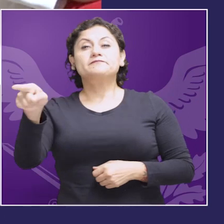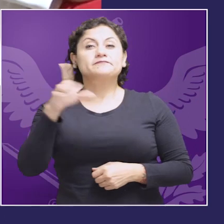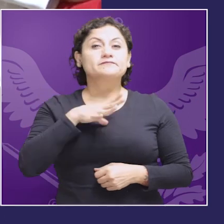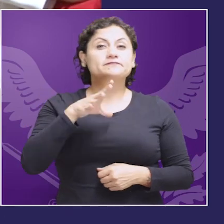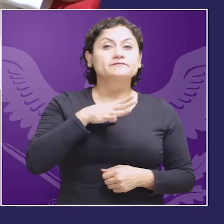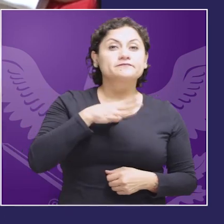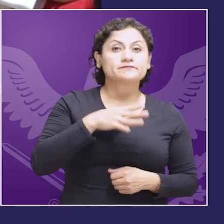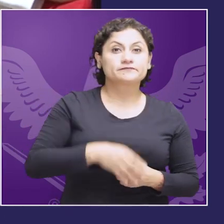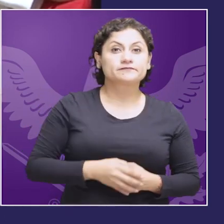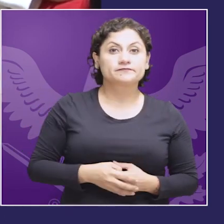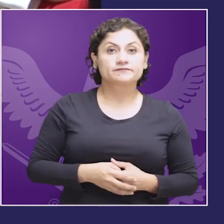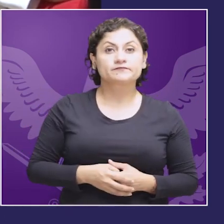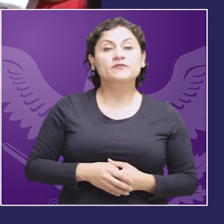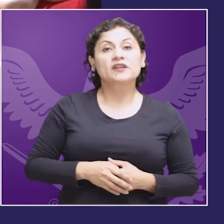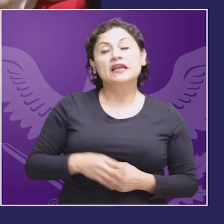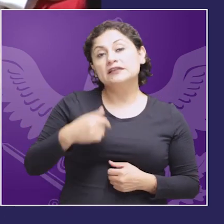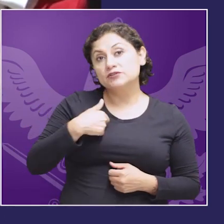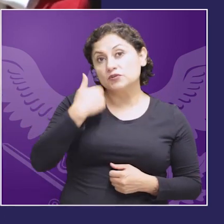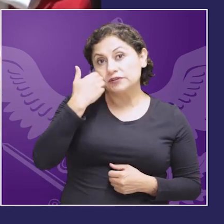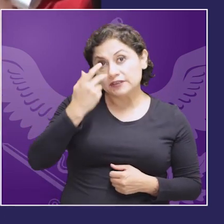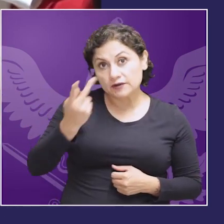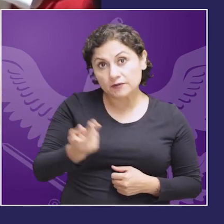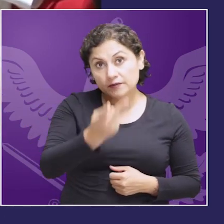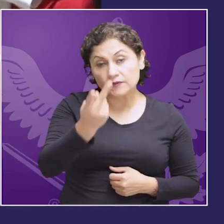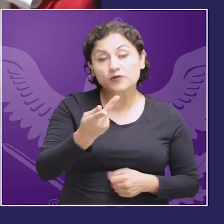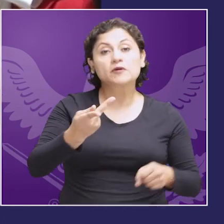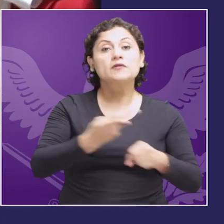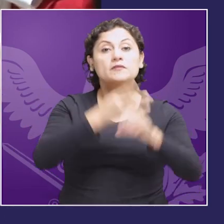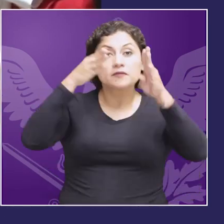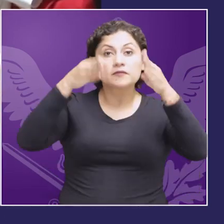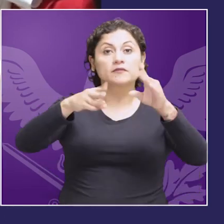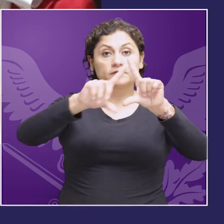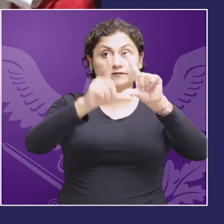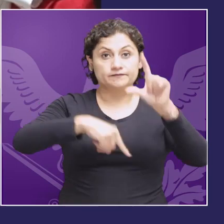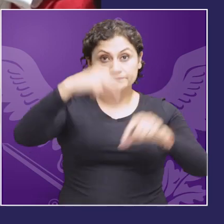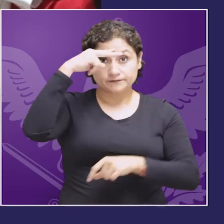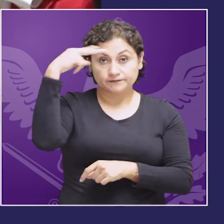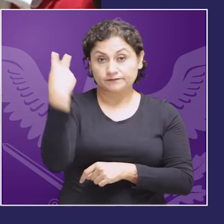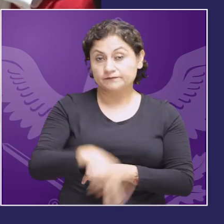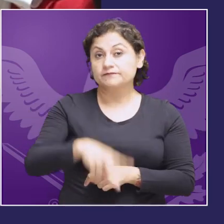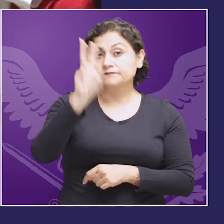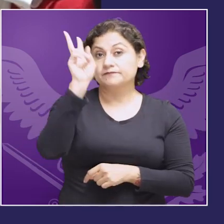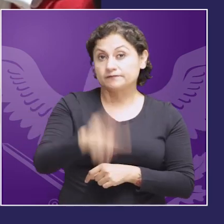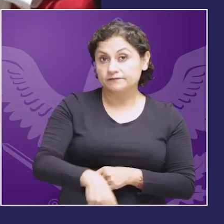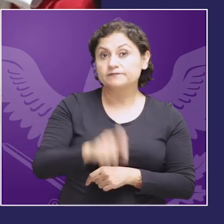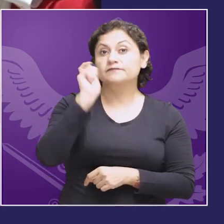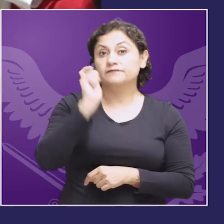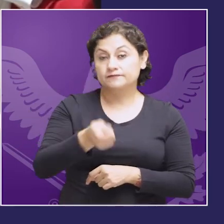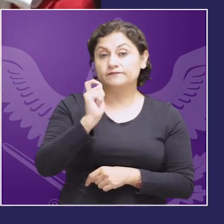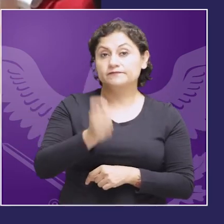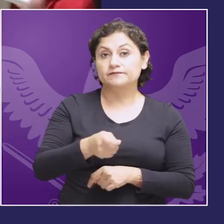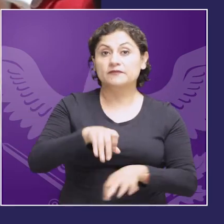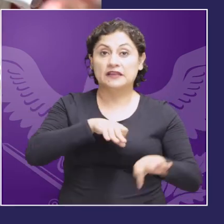con Chile y México, que a lo largo de, digamos, de este proceso de trabajar con jueces,